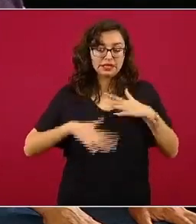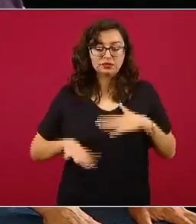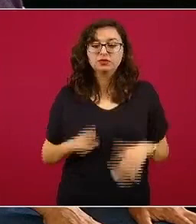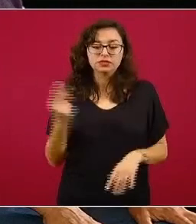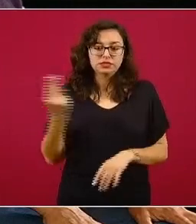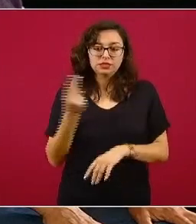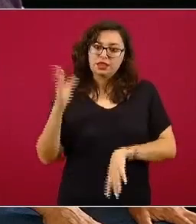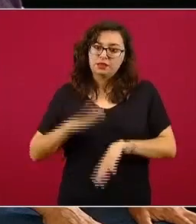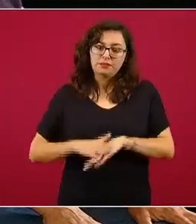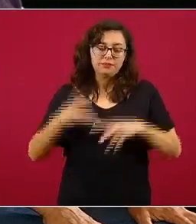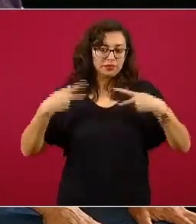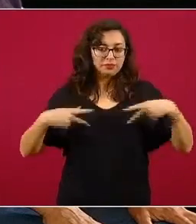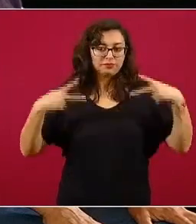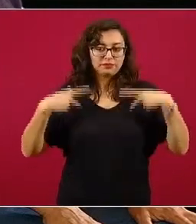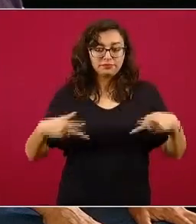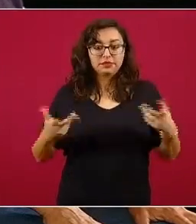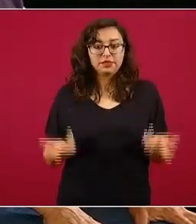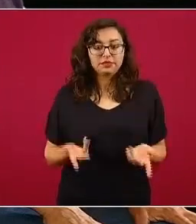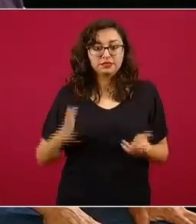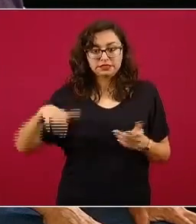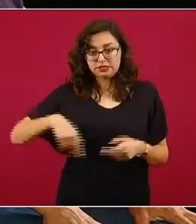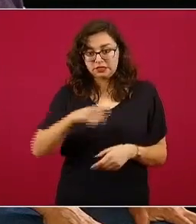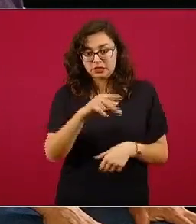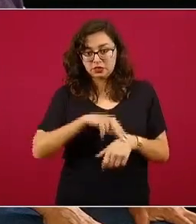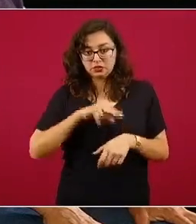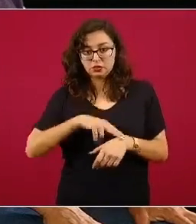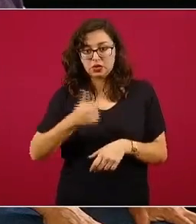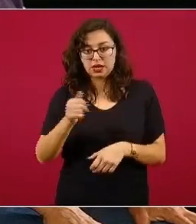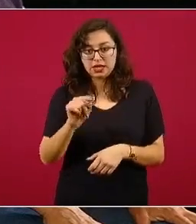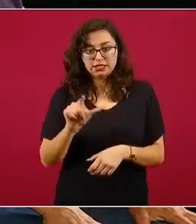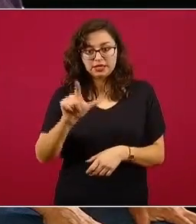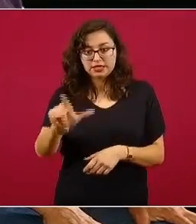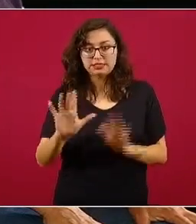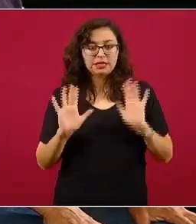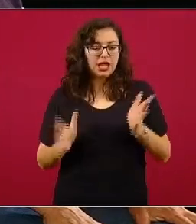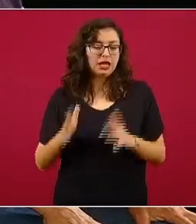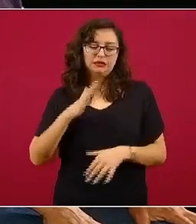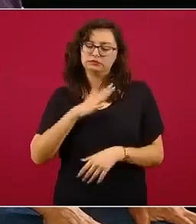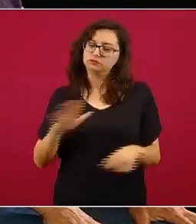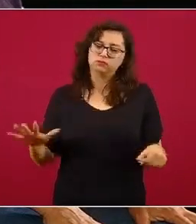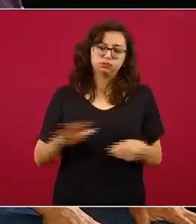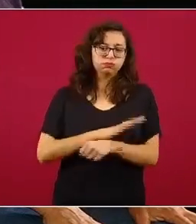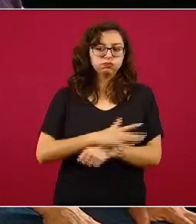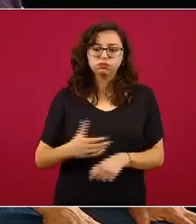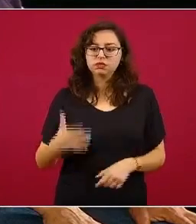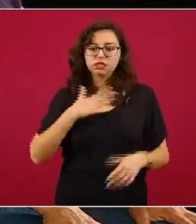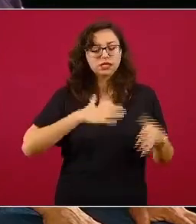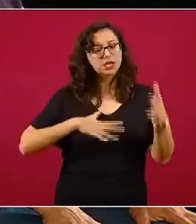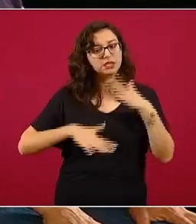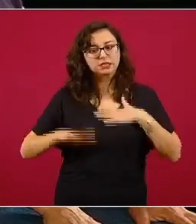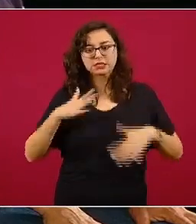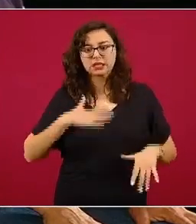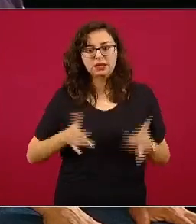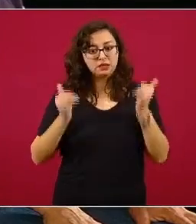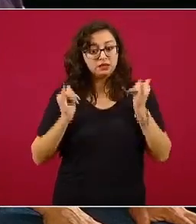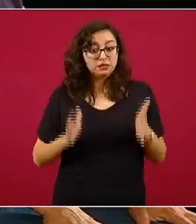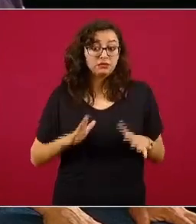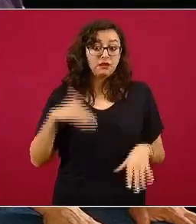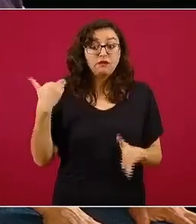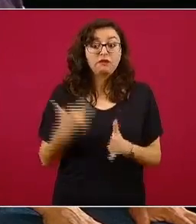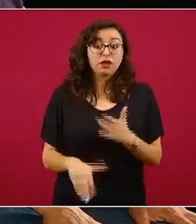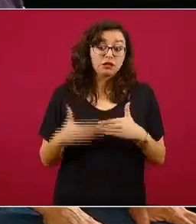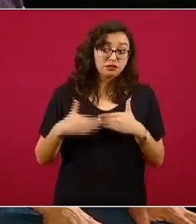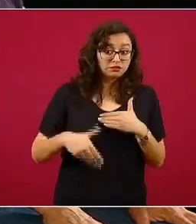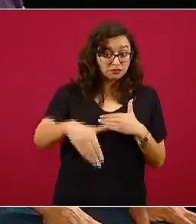yo creo que el mismo doctor Gatel ya lo ha dicho, el sector médico ya está agotado, y pues así como se ve todavía le quedan meses